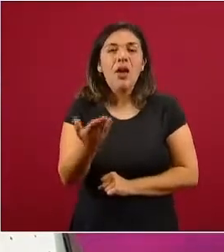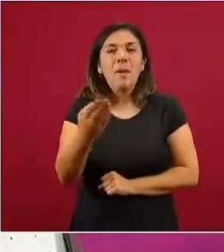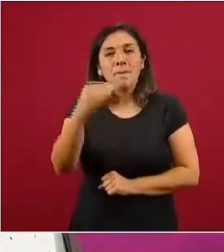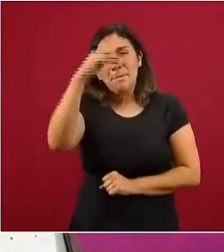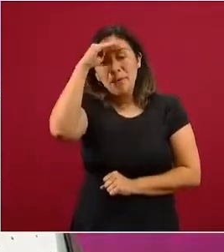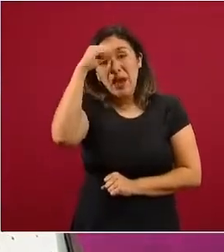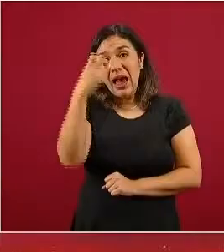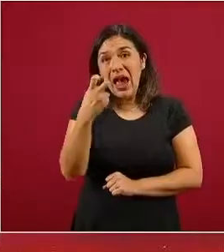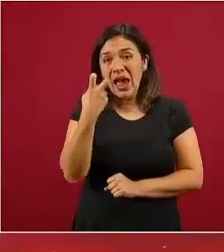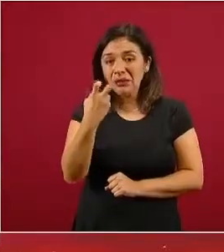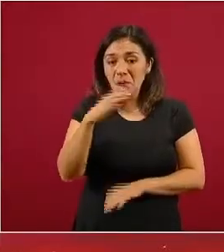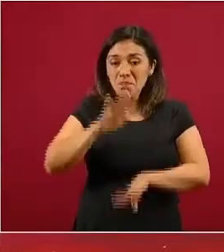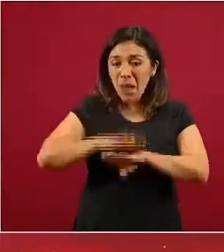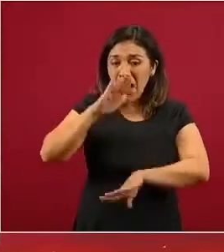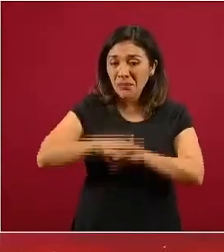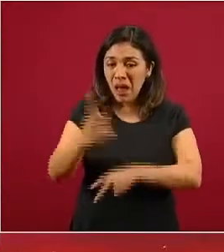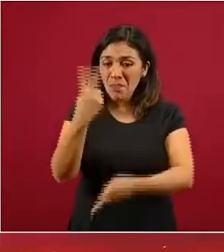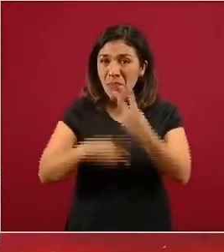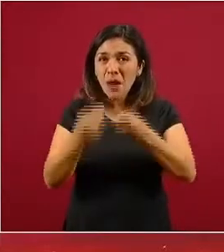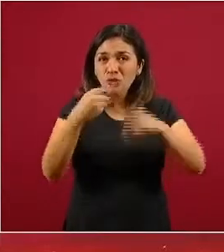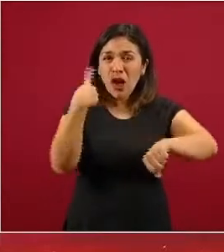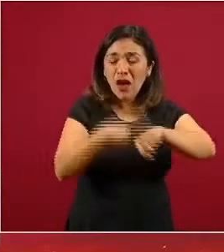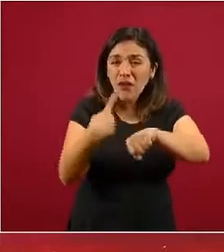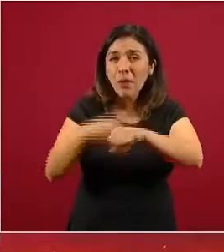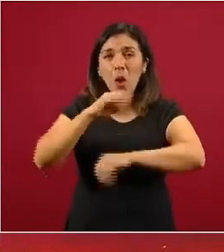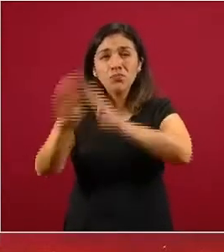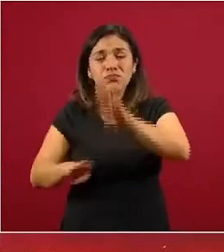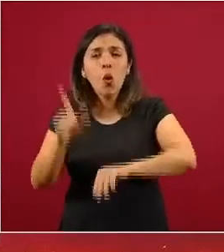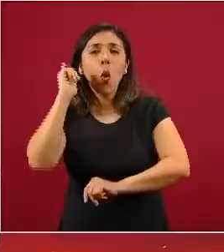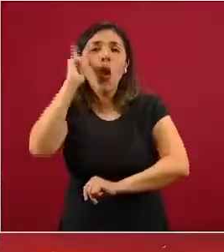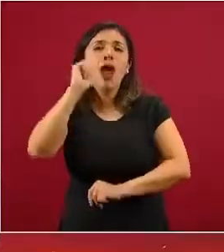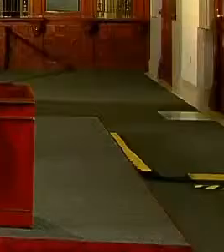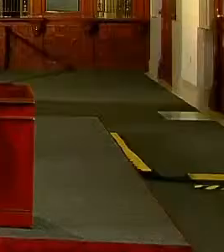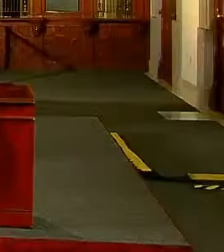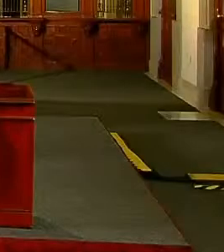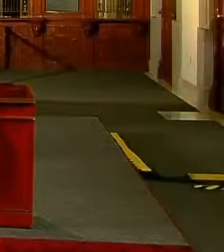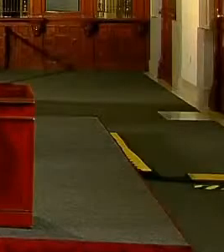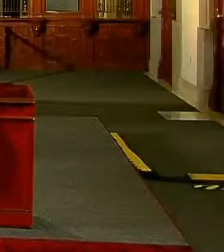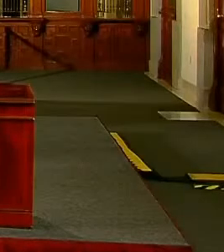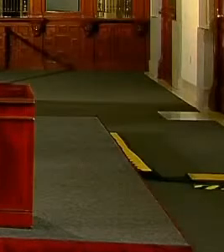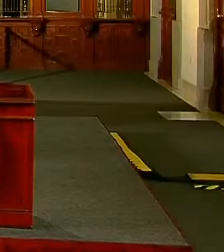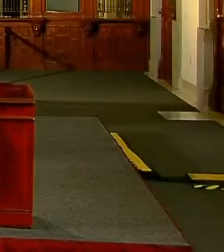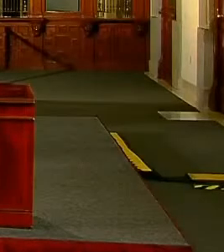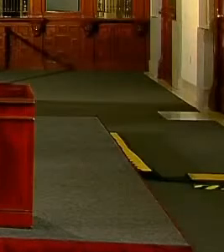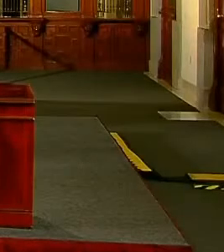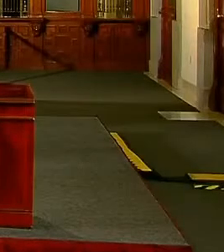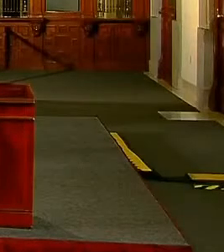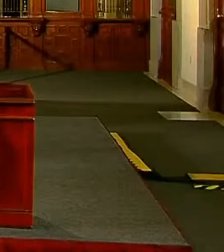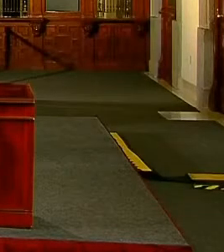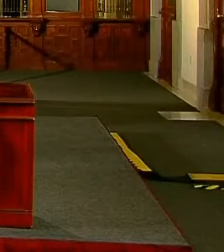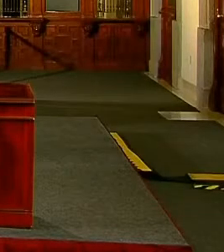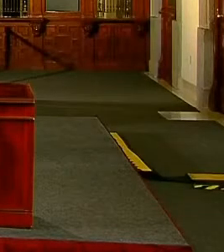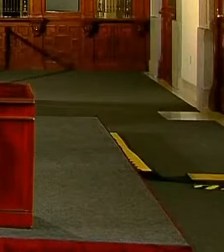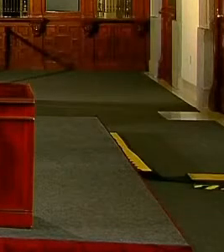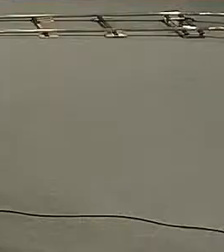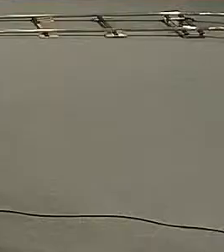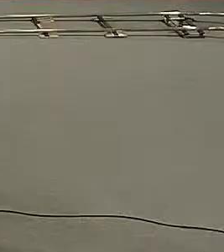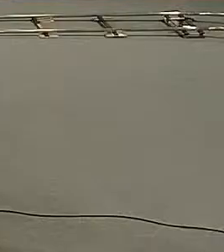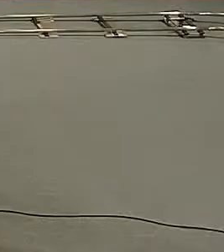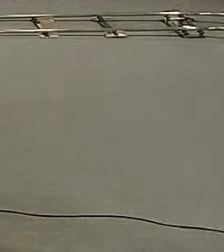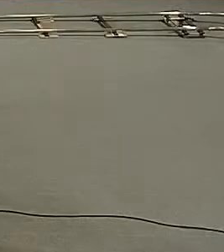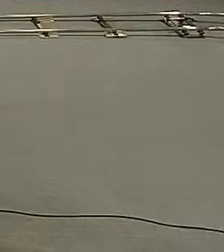me gustaría también comentar que un agente biológico nuevo que